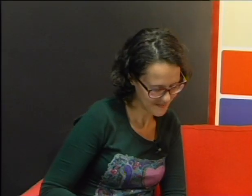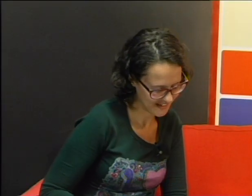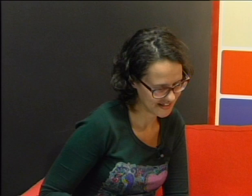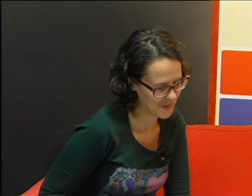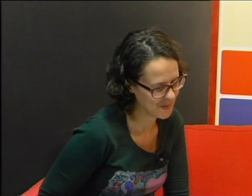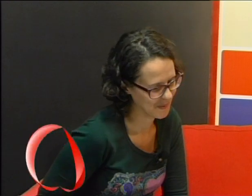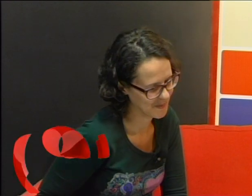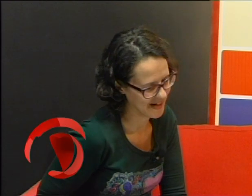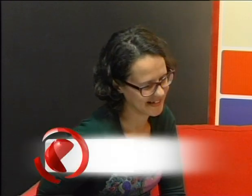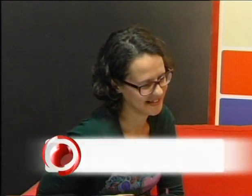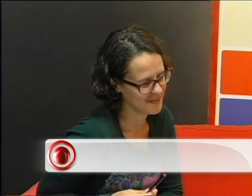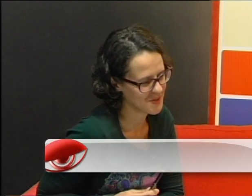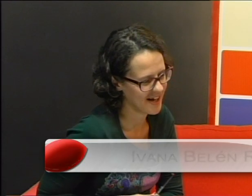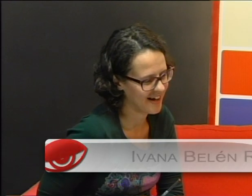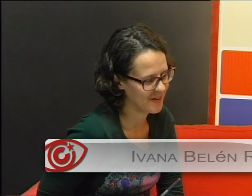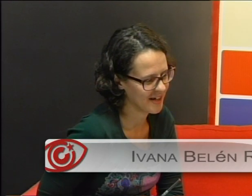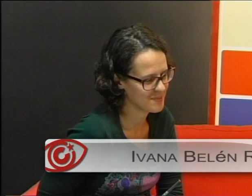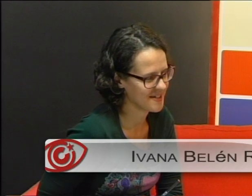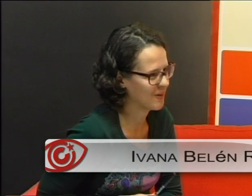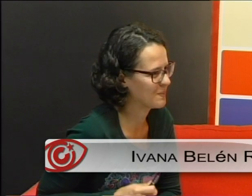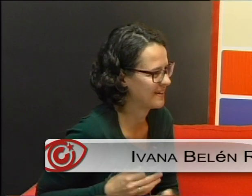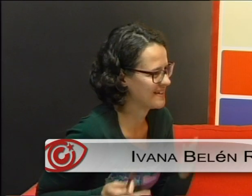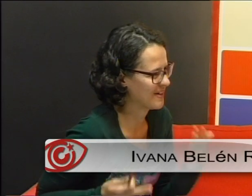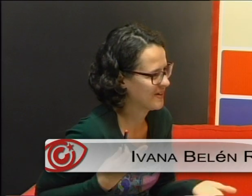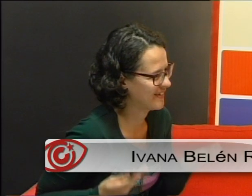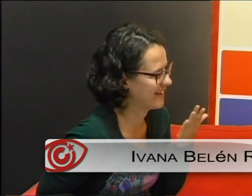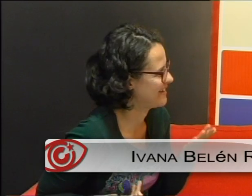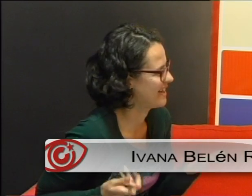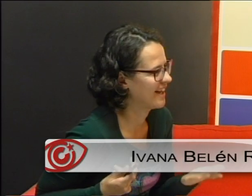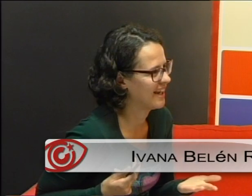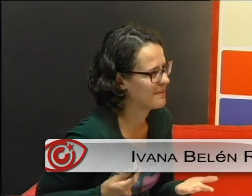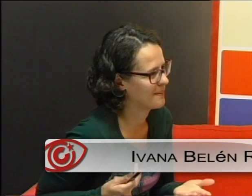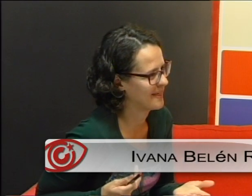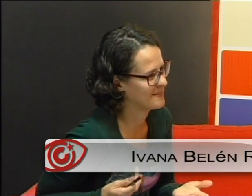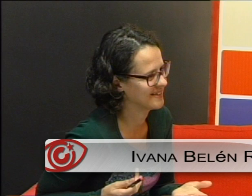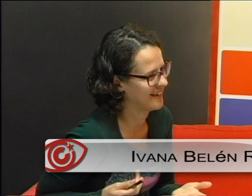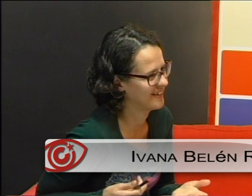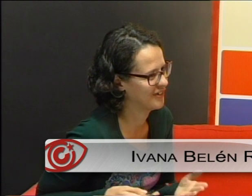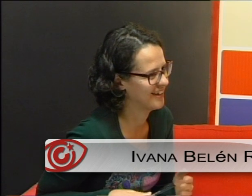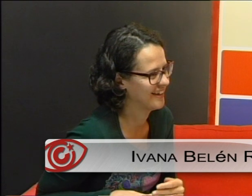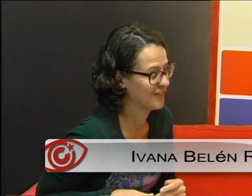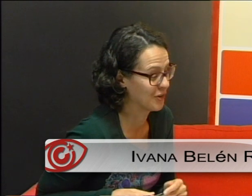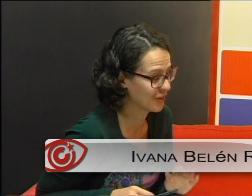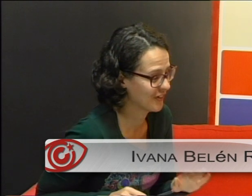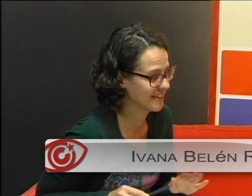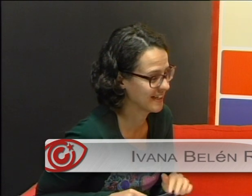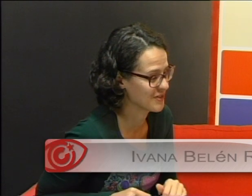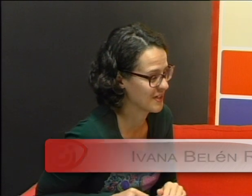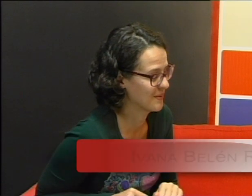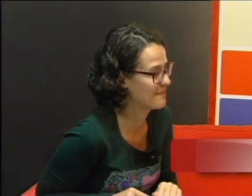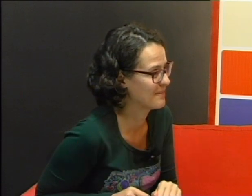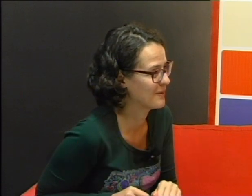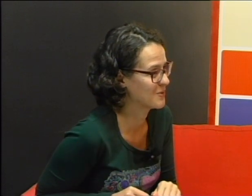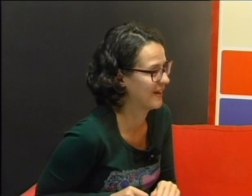desde luego bueno asistíamos a una especie de competencia a ver quién decía la barbaridad más grande y yo creo que desde